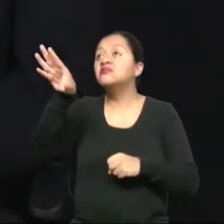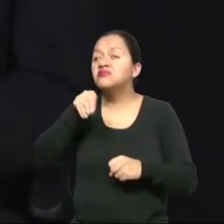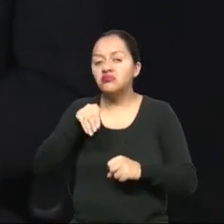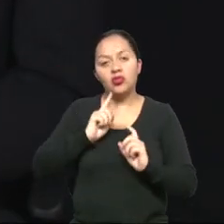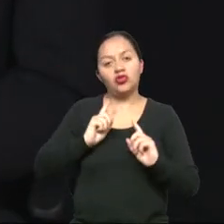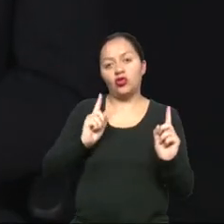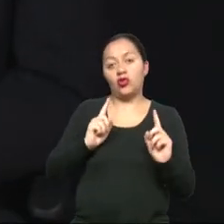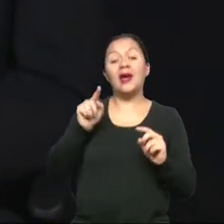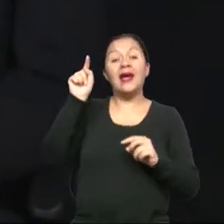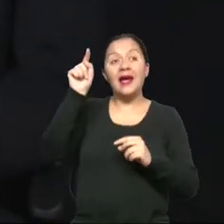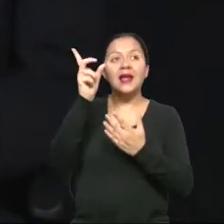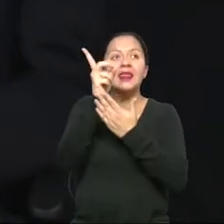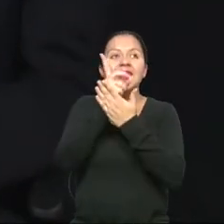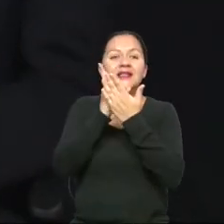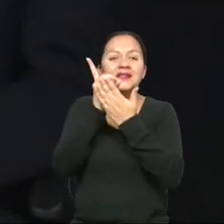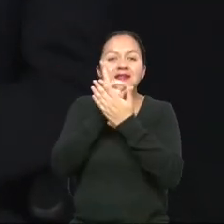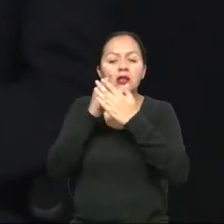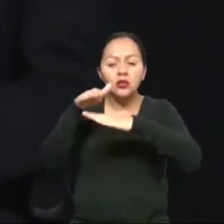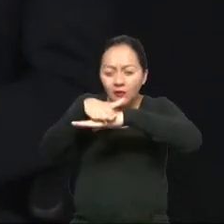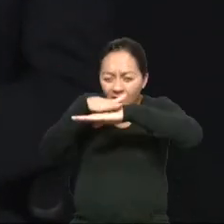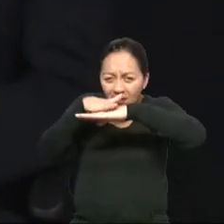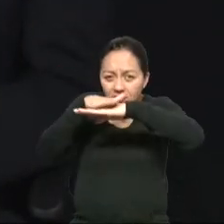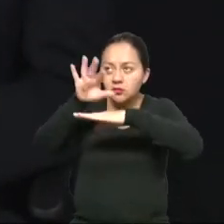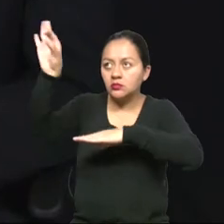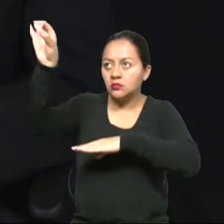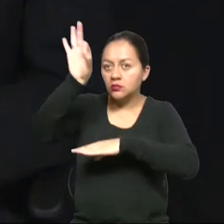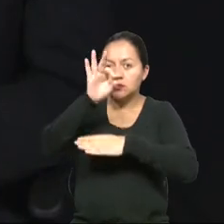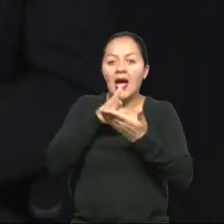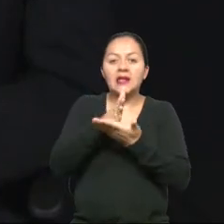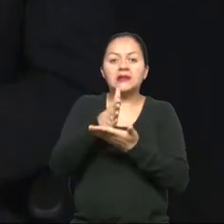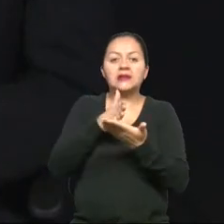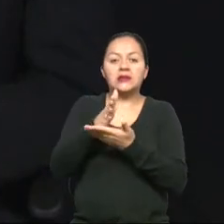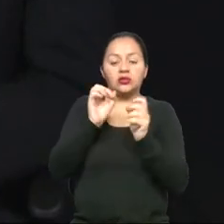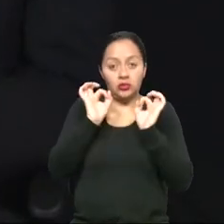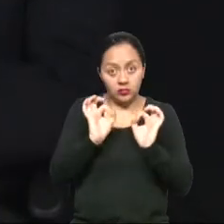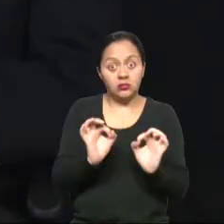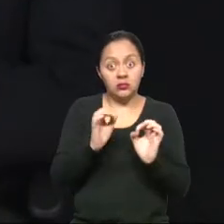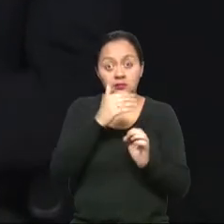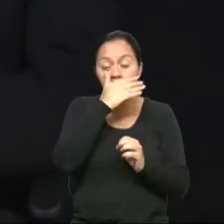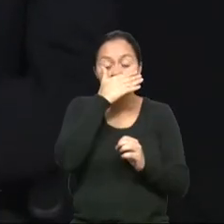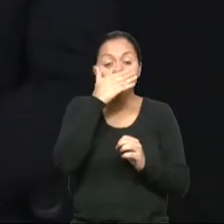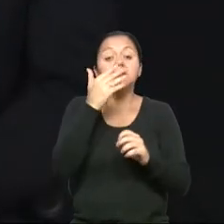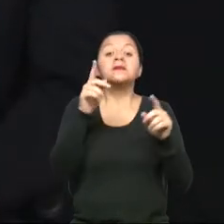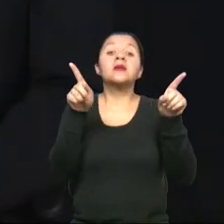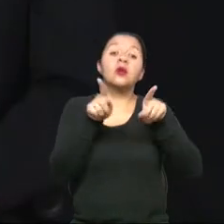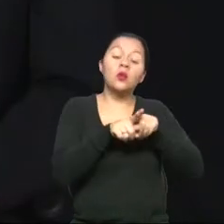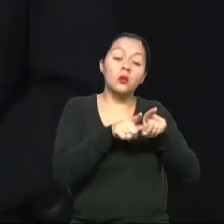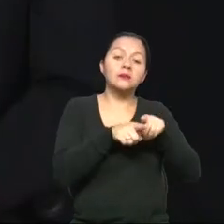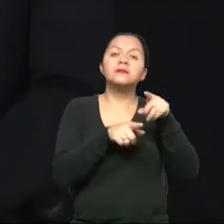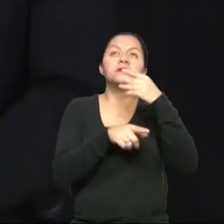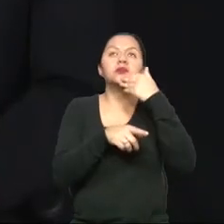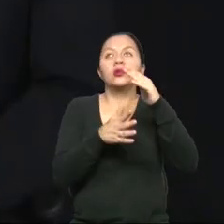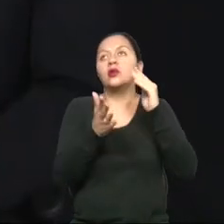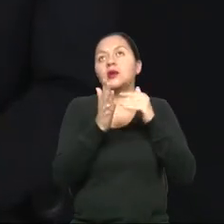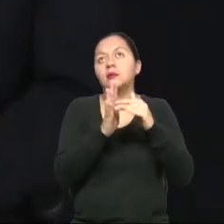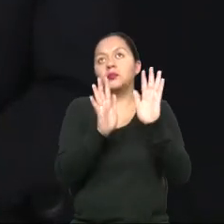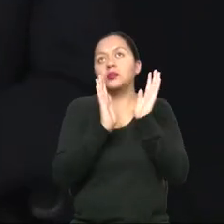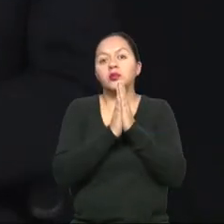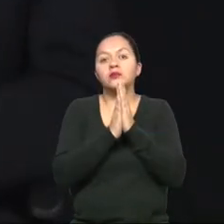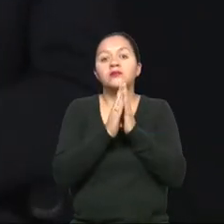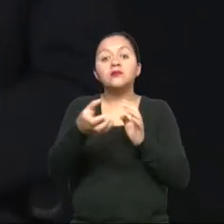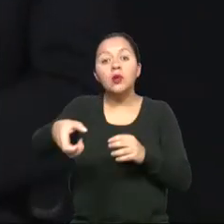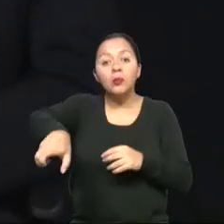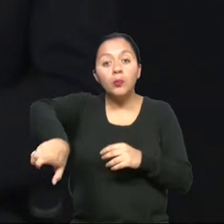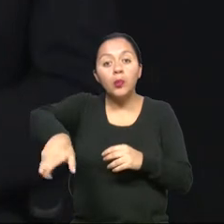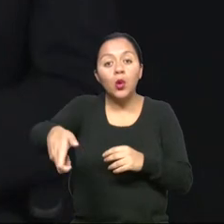diseño que nosotros deberíamos tener para garantizar la accesibilidad. Ahí viene el hecho, si nosotros estamos hablando de las manijas de las